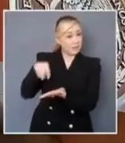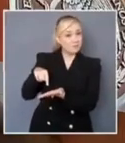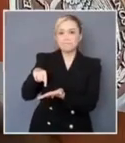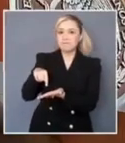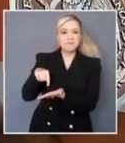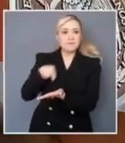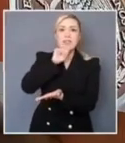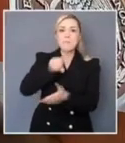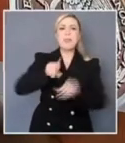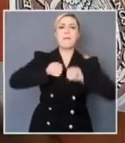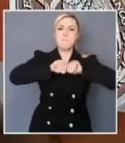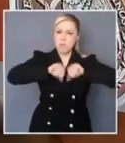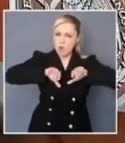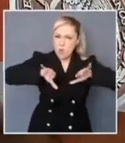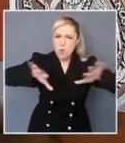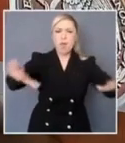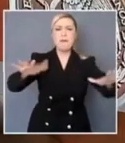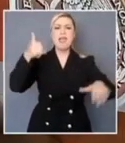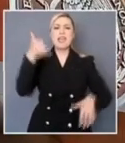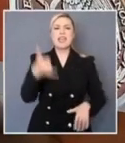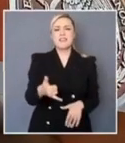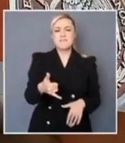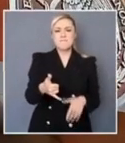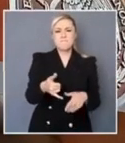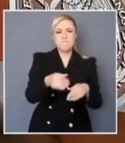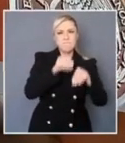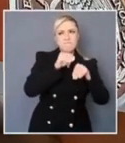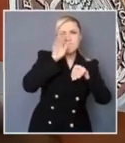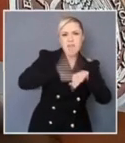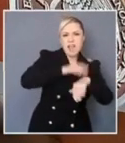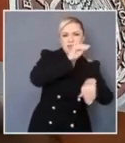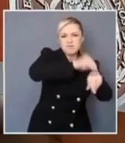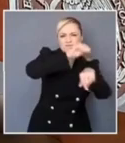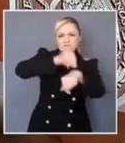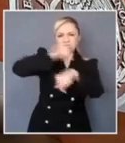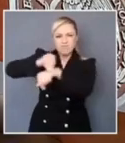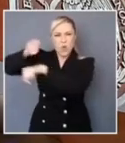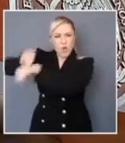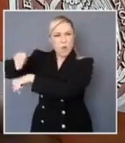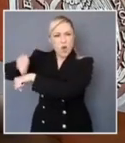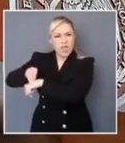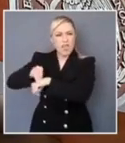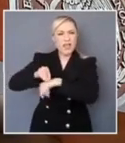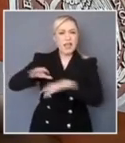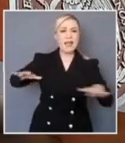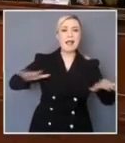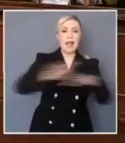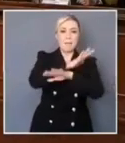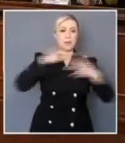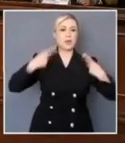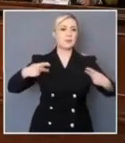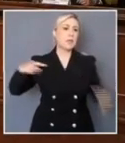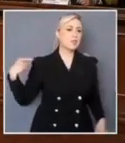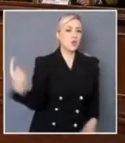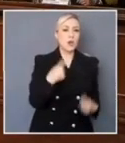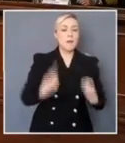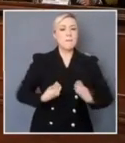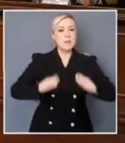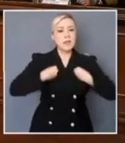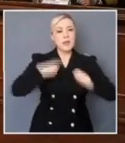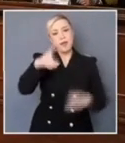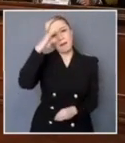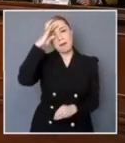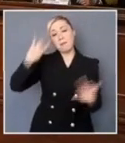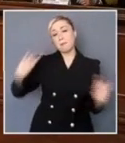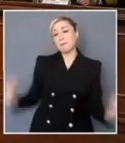y cataliza el cambio social. No es accidental que en el vestíbulo principal